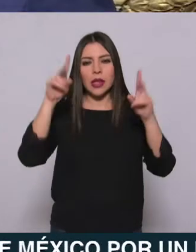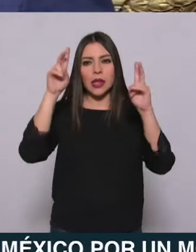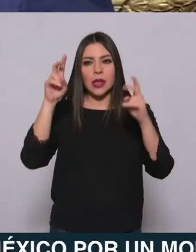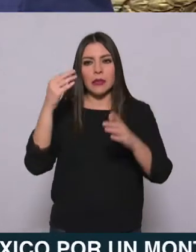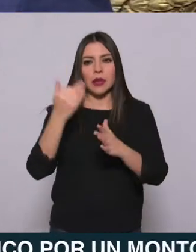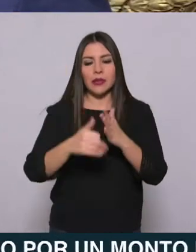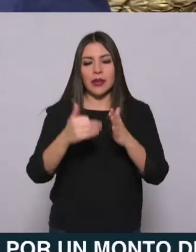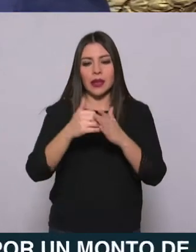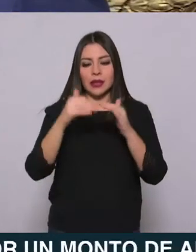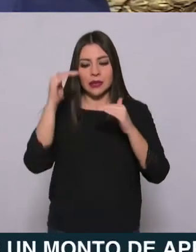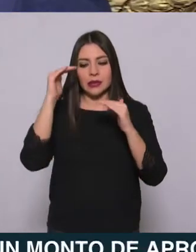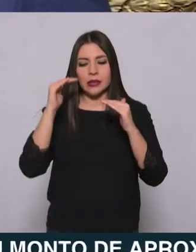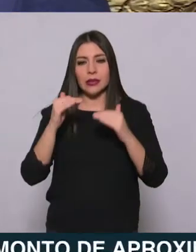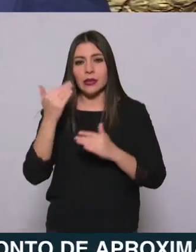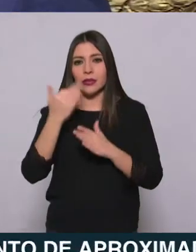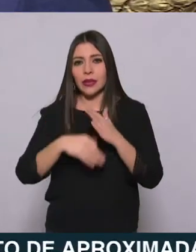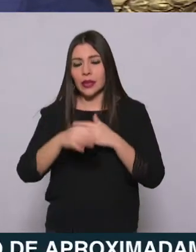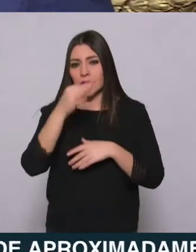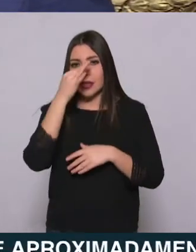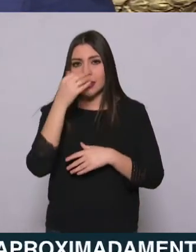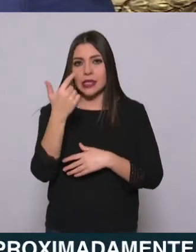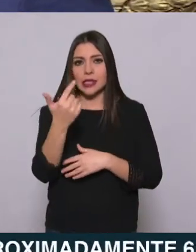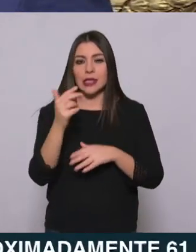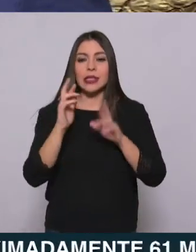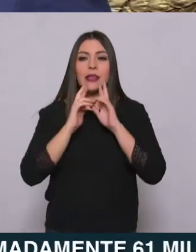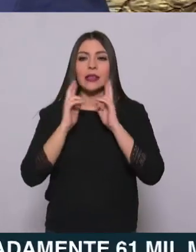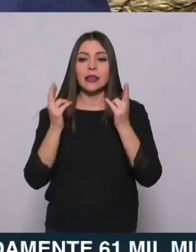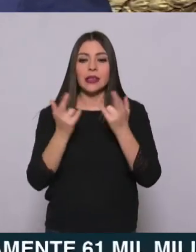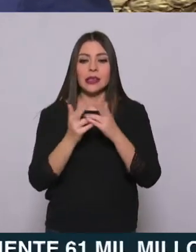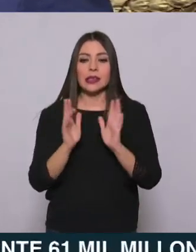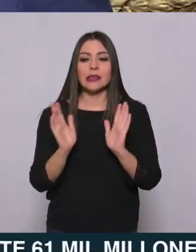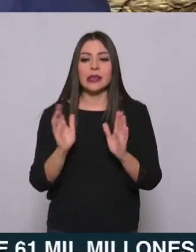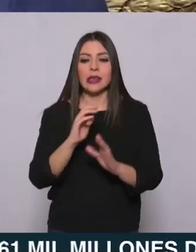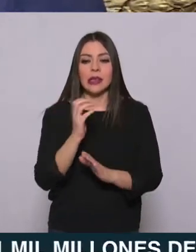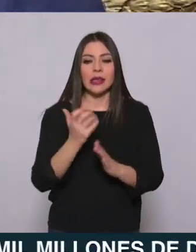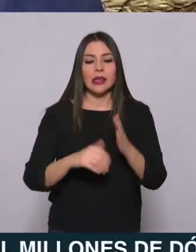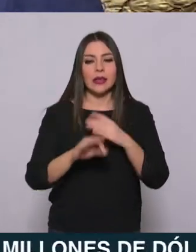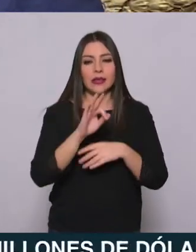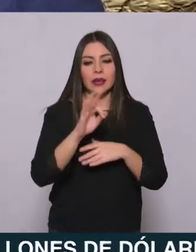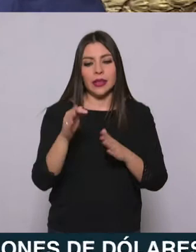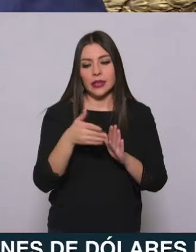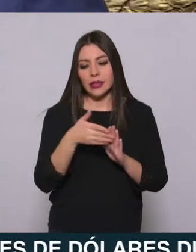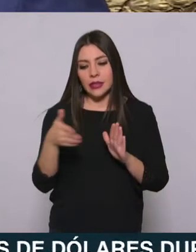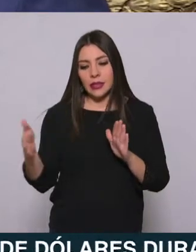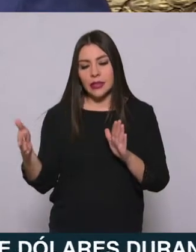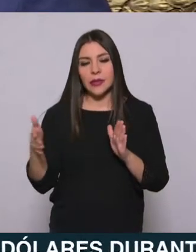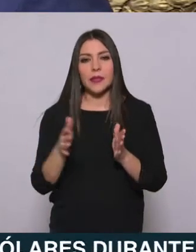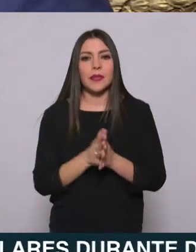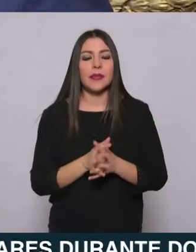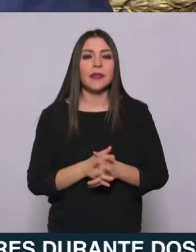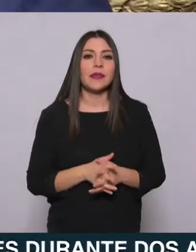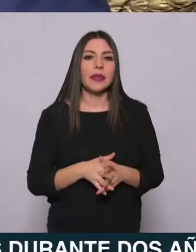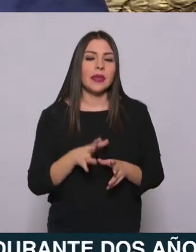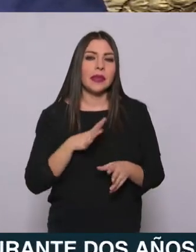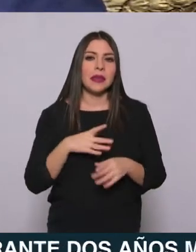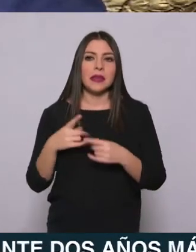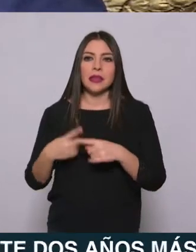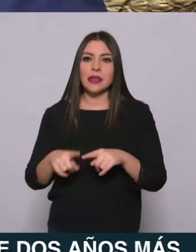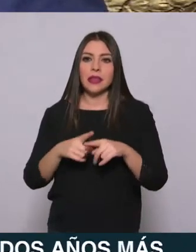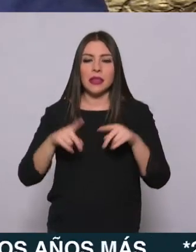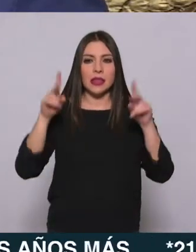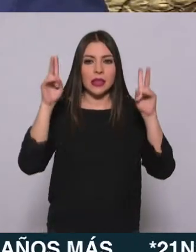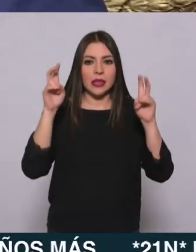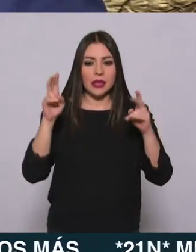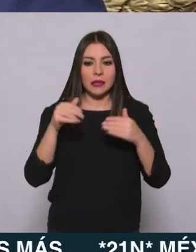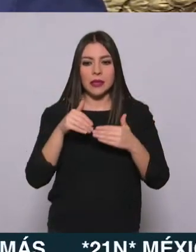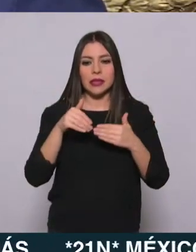falta. Ya nos faltan 7 sesiones para terminar este periodo. Hay una serie de temas que son